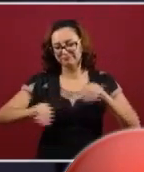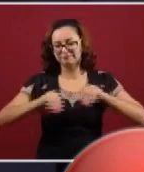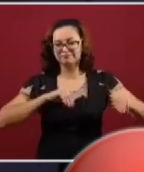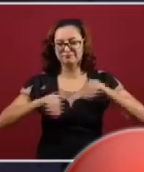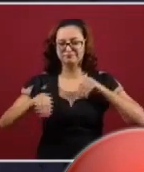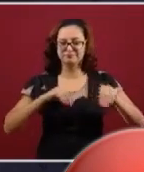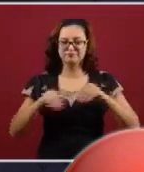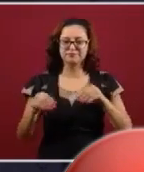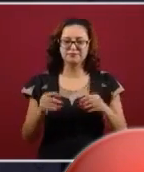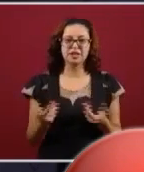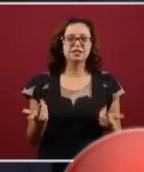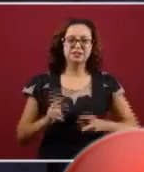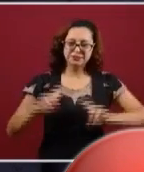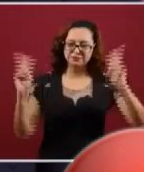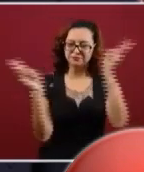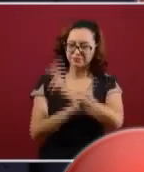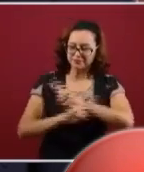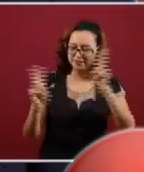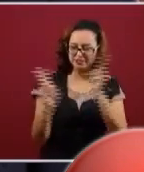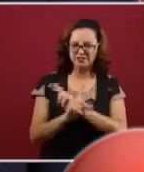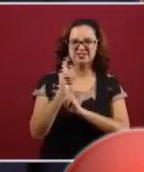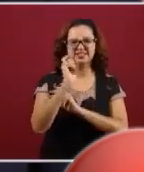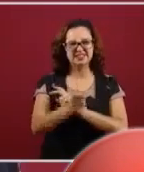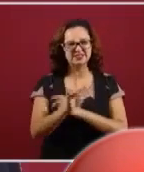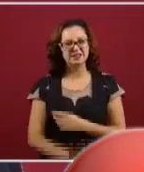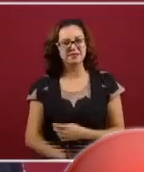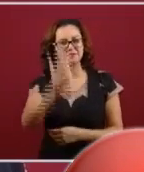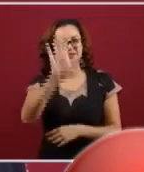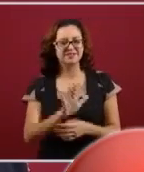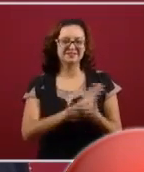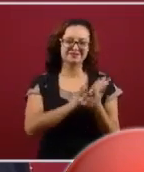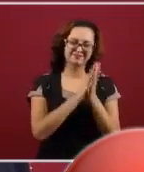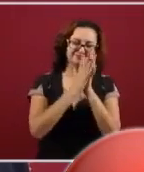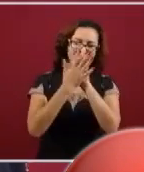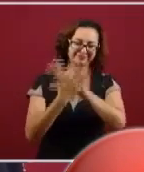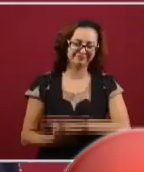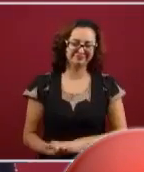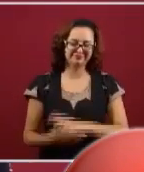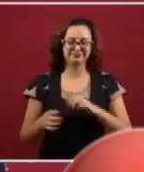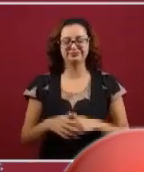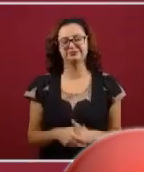hay vientos de transformación, de cambio. Vamos a